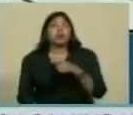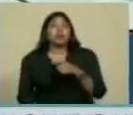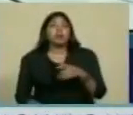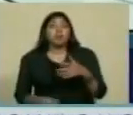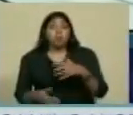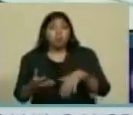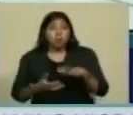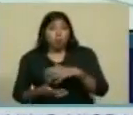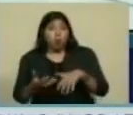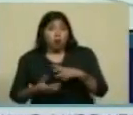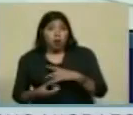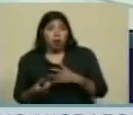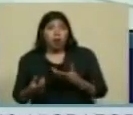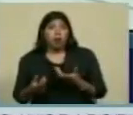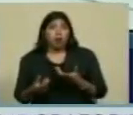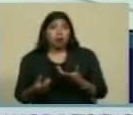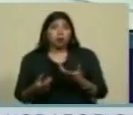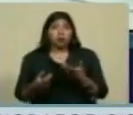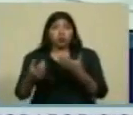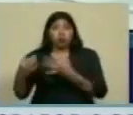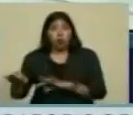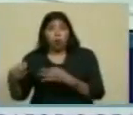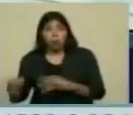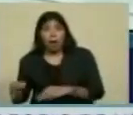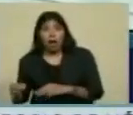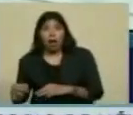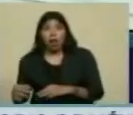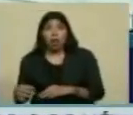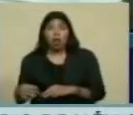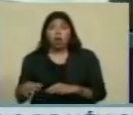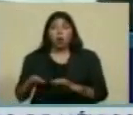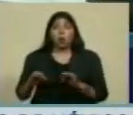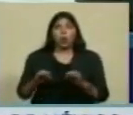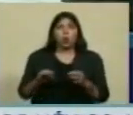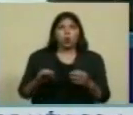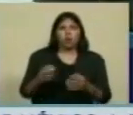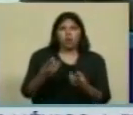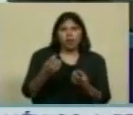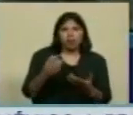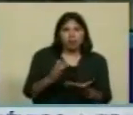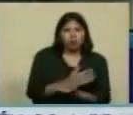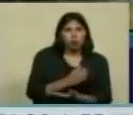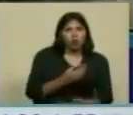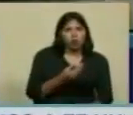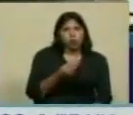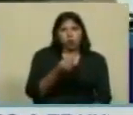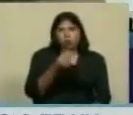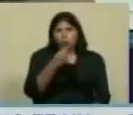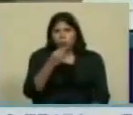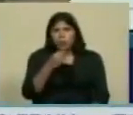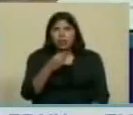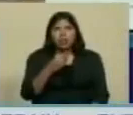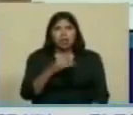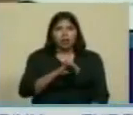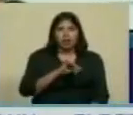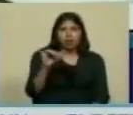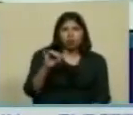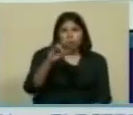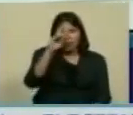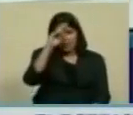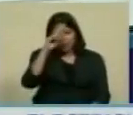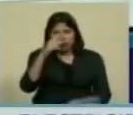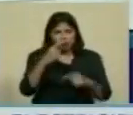como en las no convencionales, lo que busca destruirse primero es básicamente las áreas de servicios públicos, nos lo decía